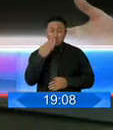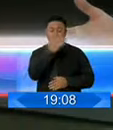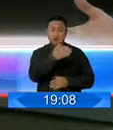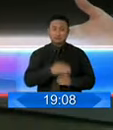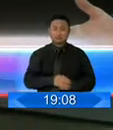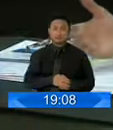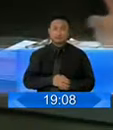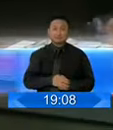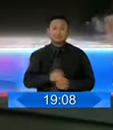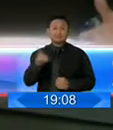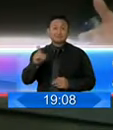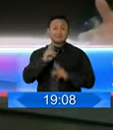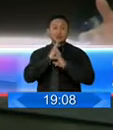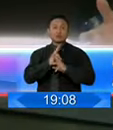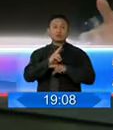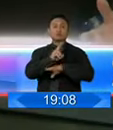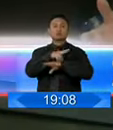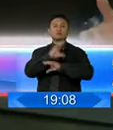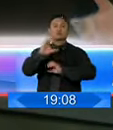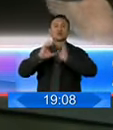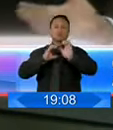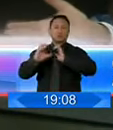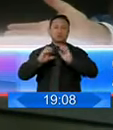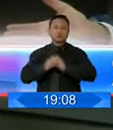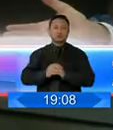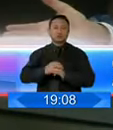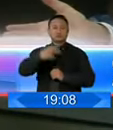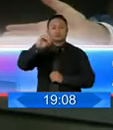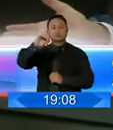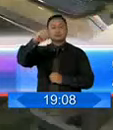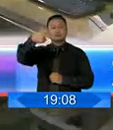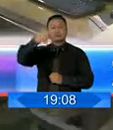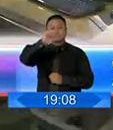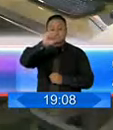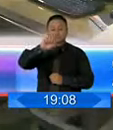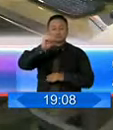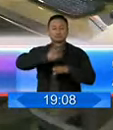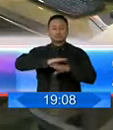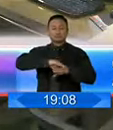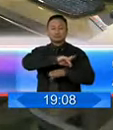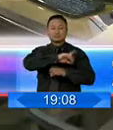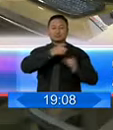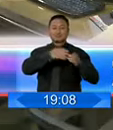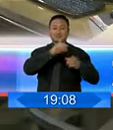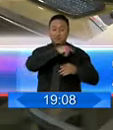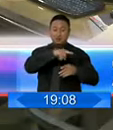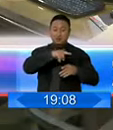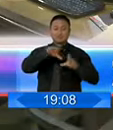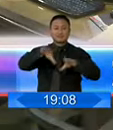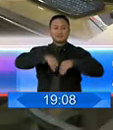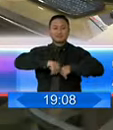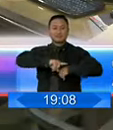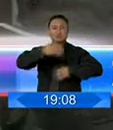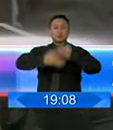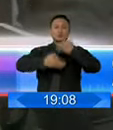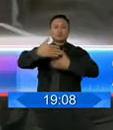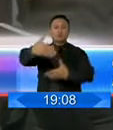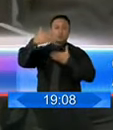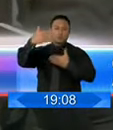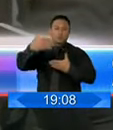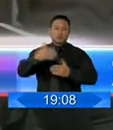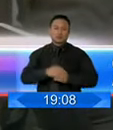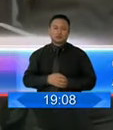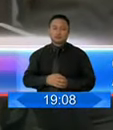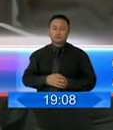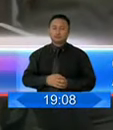Esa fue la respuesta del superintendente de comunicación Carlos Ochoa ante la resolución del CAL, que dio trámite a la solicitud de